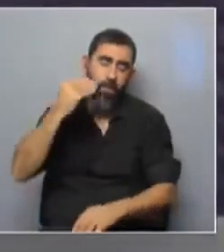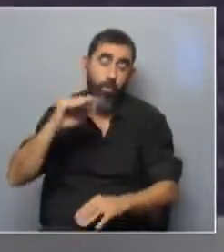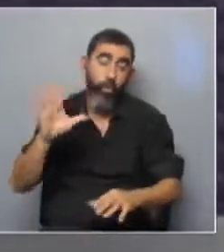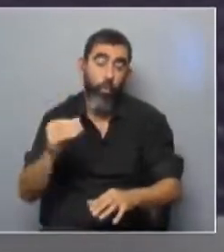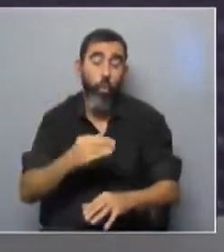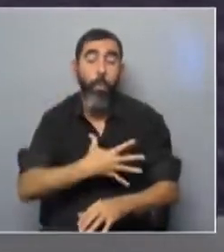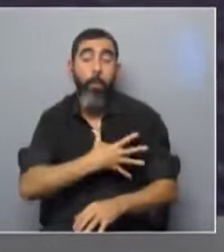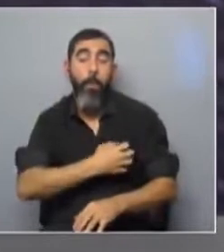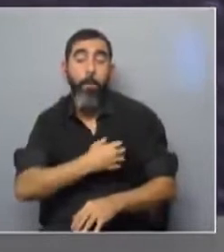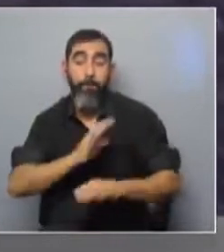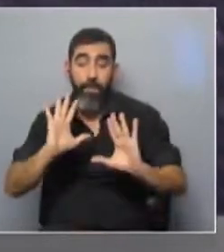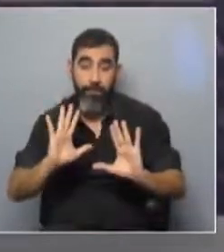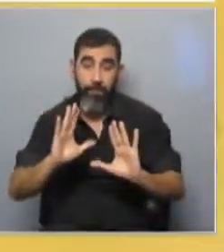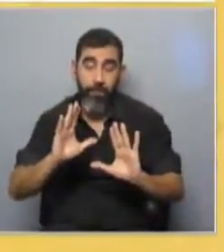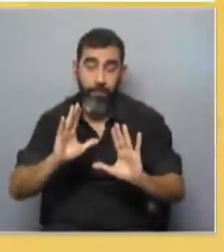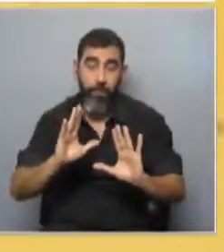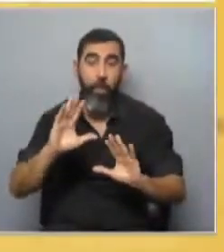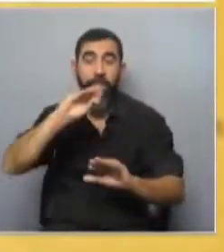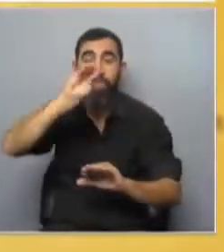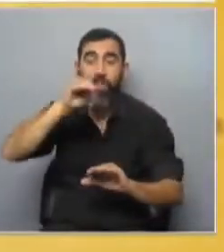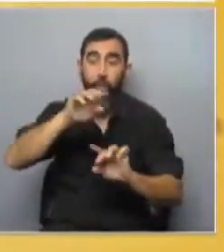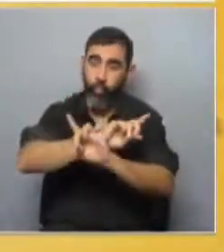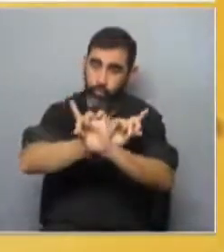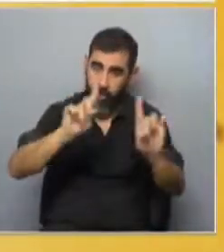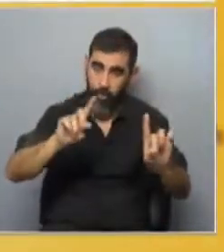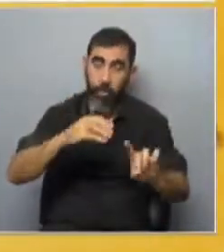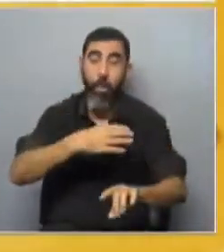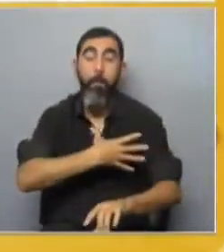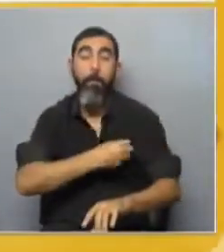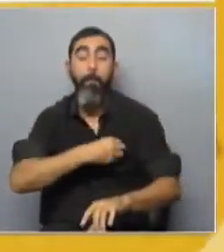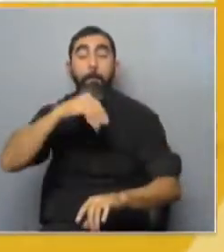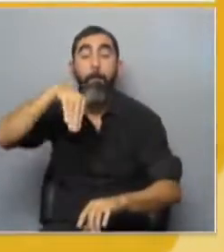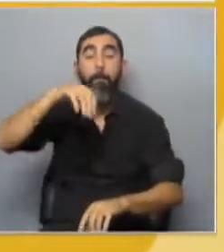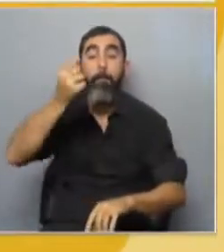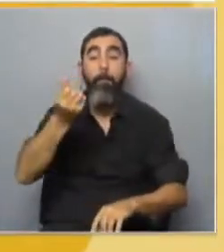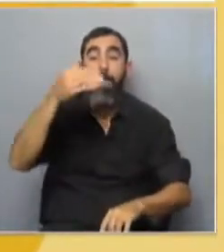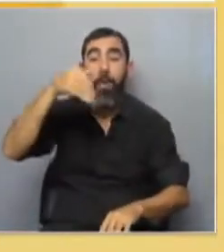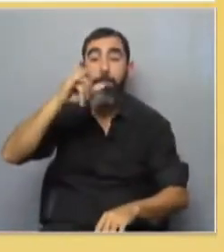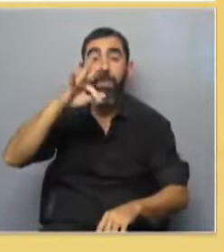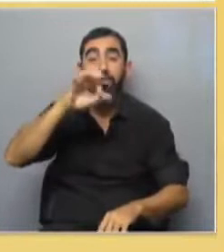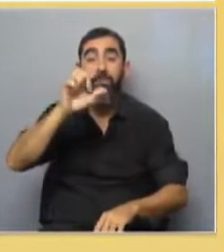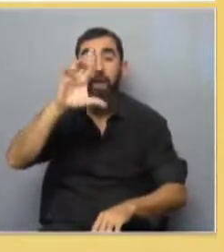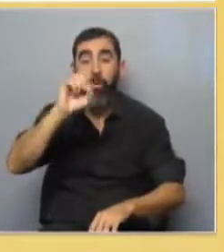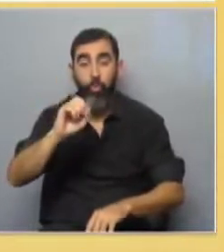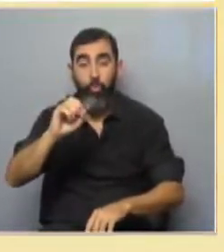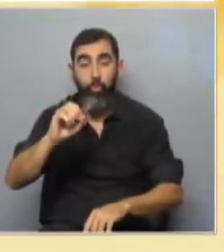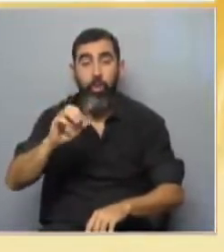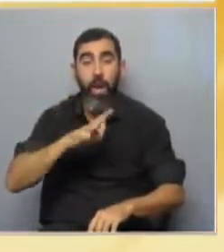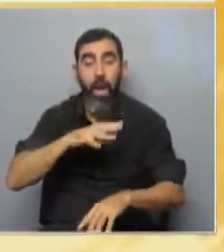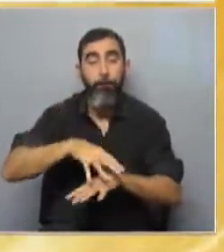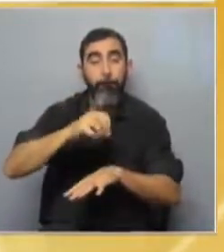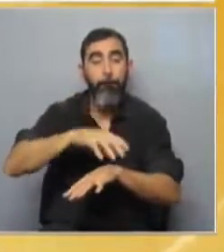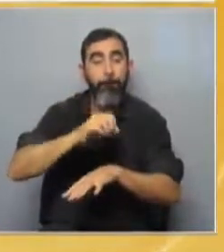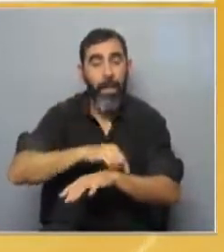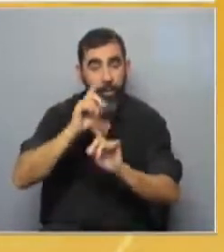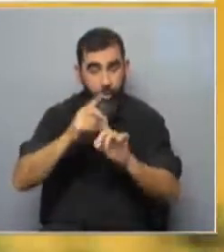mamíferos. Ahí está, no son dinosaurios, ¿no? Es algo importante de aclarar, son mamíferos, ¿no? Son animales con pelo. Ven, por ejemplo, que yo soy bastante mamífero.